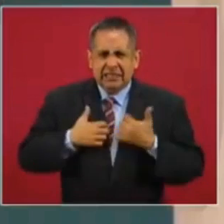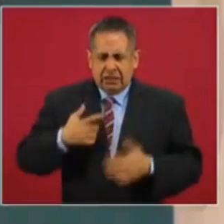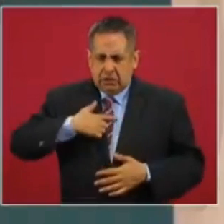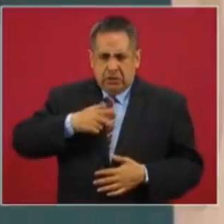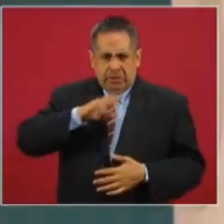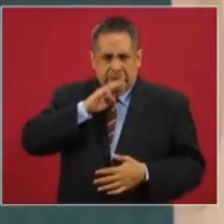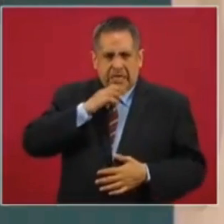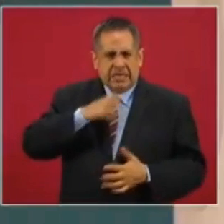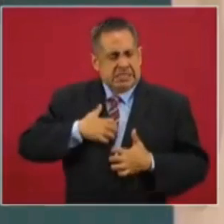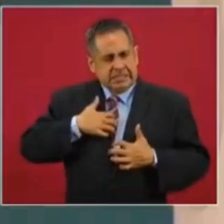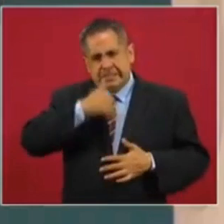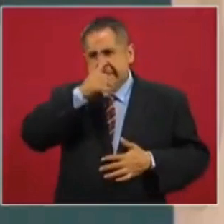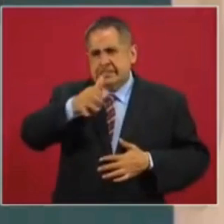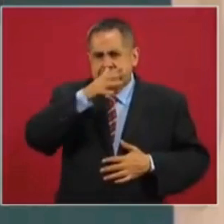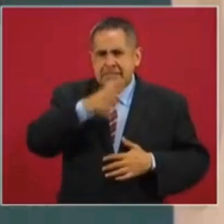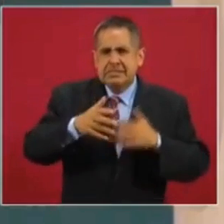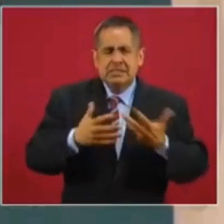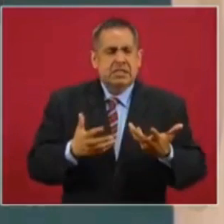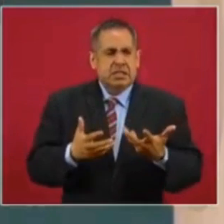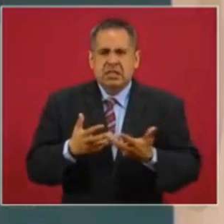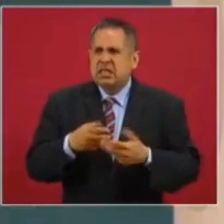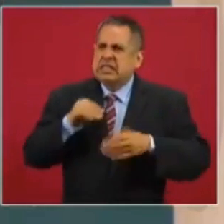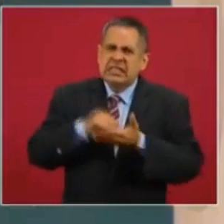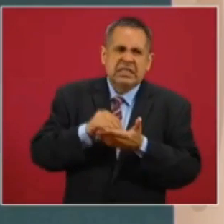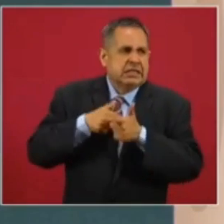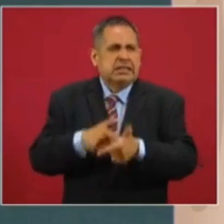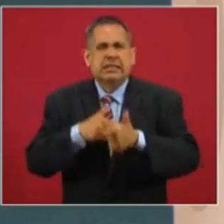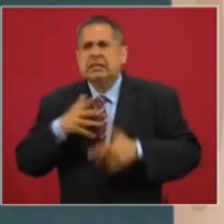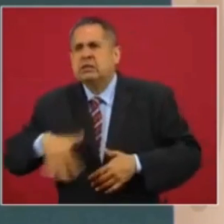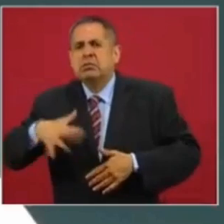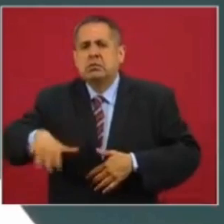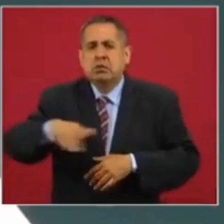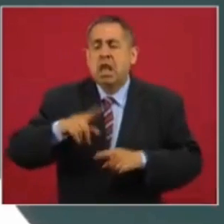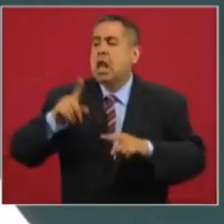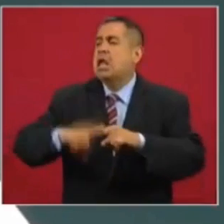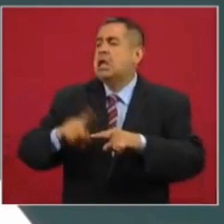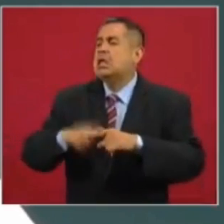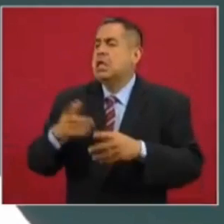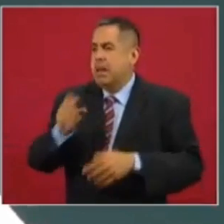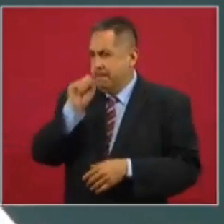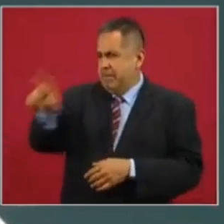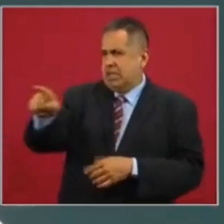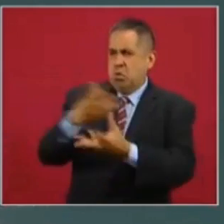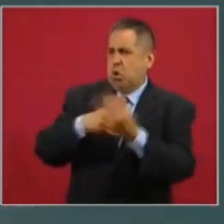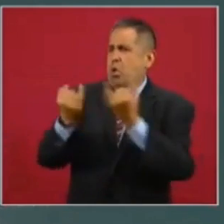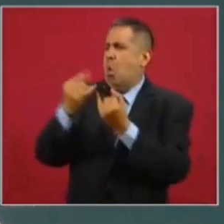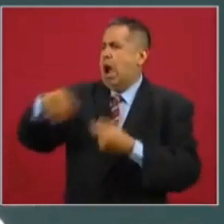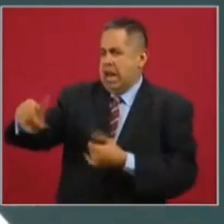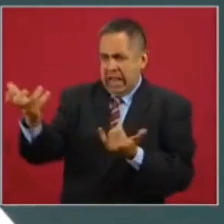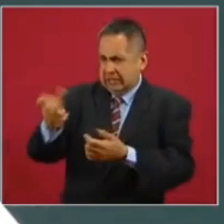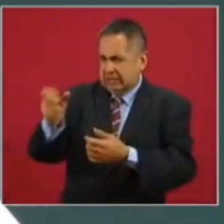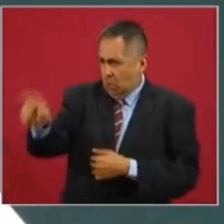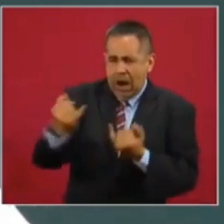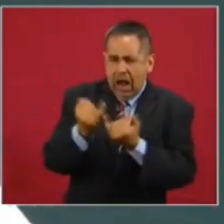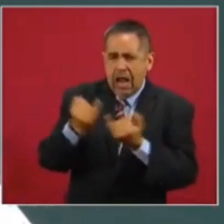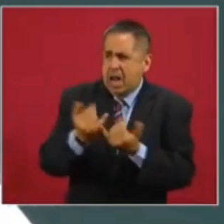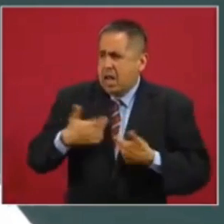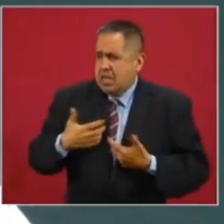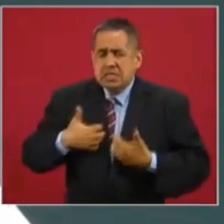como madre lo hemos demostrado hemos salido no hemos descansado pero quien de ustedes no haría lo mismo yo pienso que hasta más